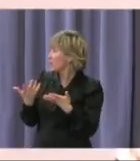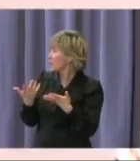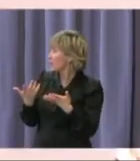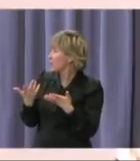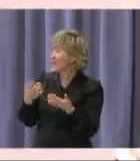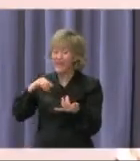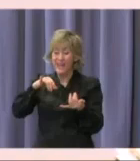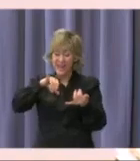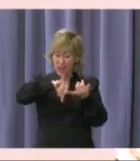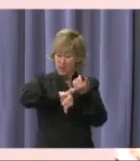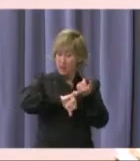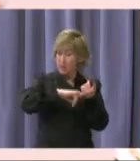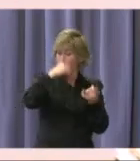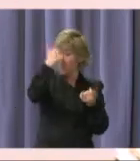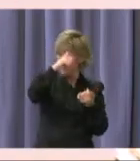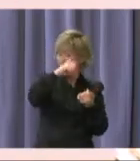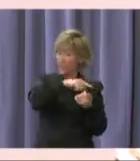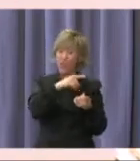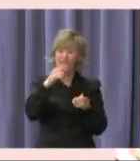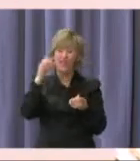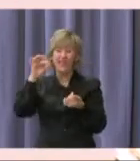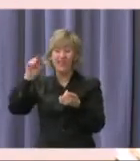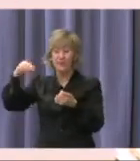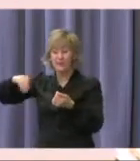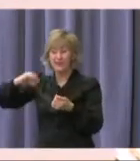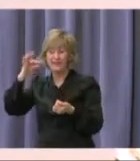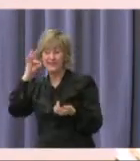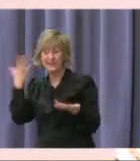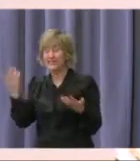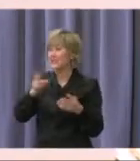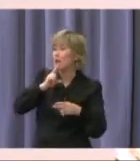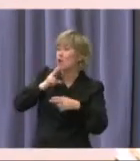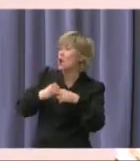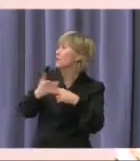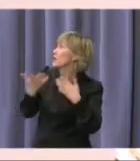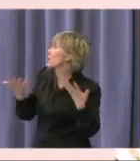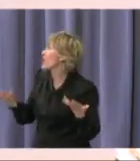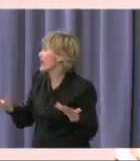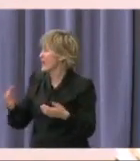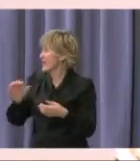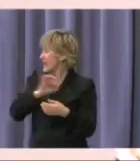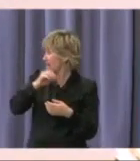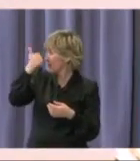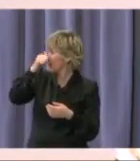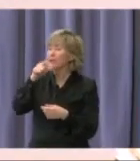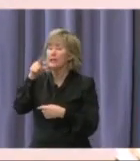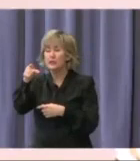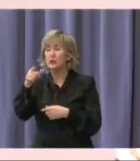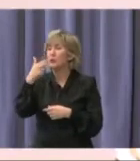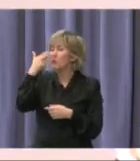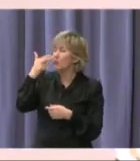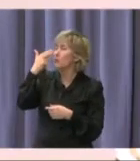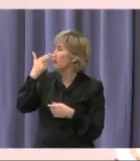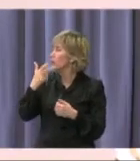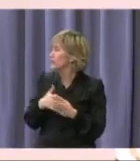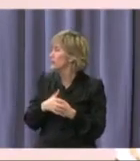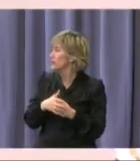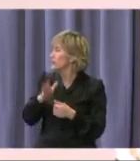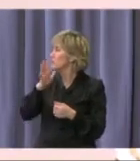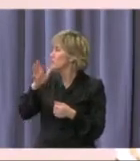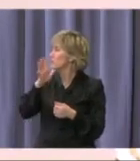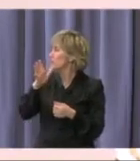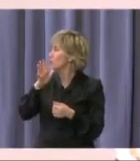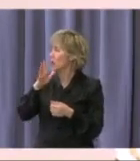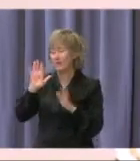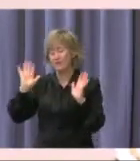de la presidenta? No tenemos primer caballero ni primer damo, ¿no? ¡Ay, qué interesante! Esas cosas son muy interesantes. Porque no es solo que me